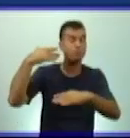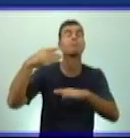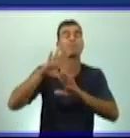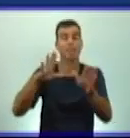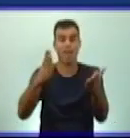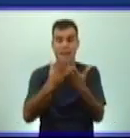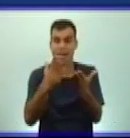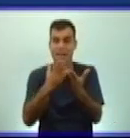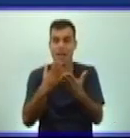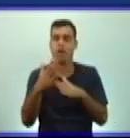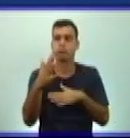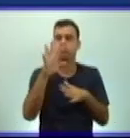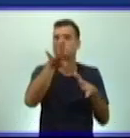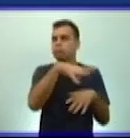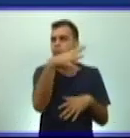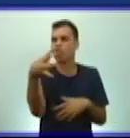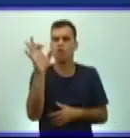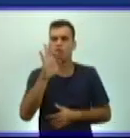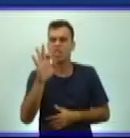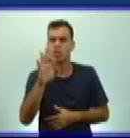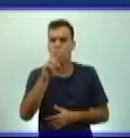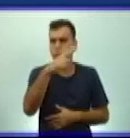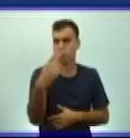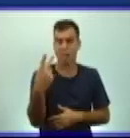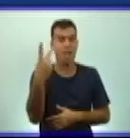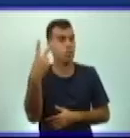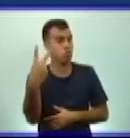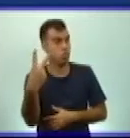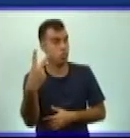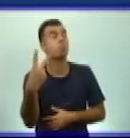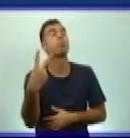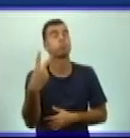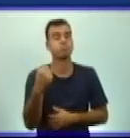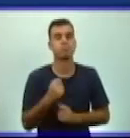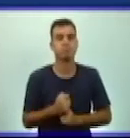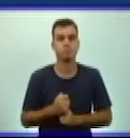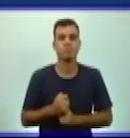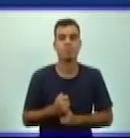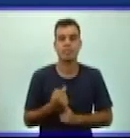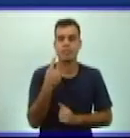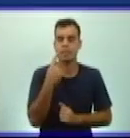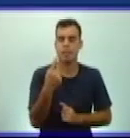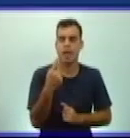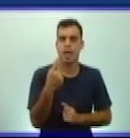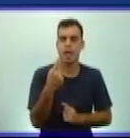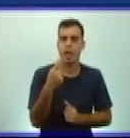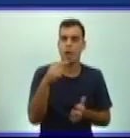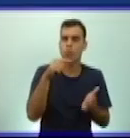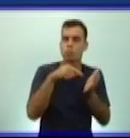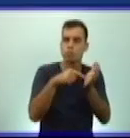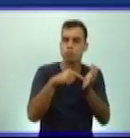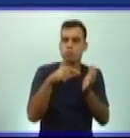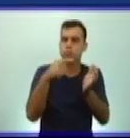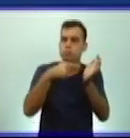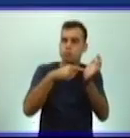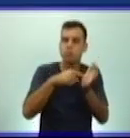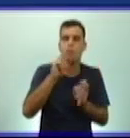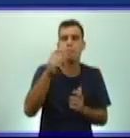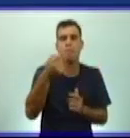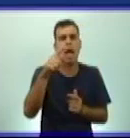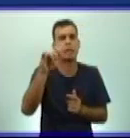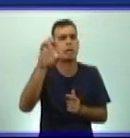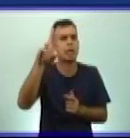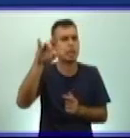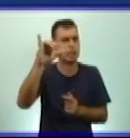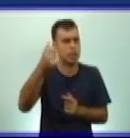comentaba, modelo físico. En la unidad número 2 estudiamos el modelo de punto material, se recuerdan, ¿verdad? Que es aquel cuerpo cuyas